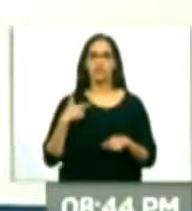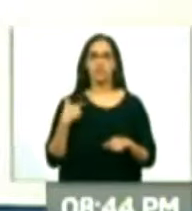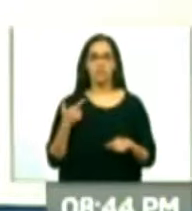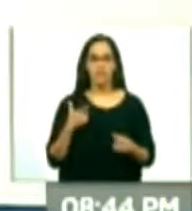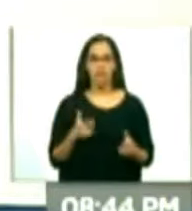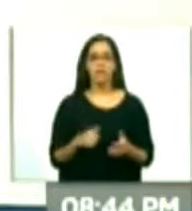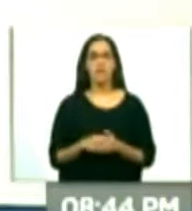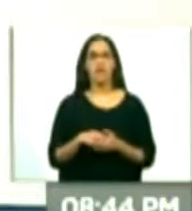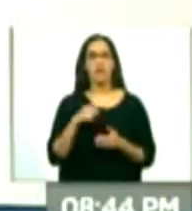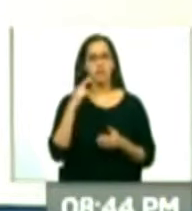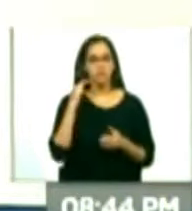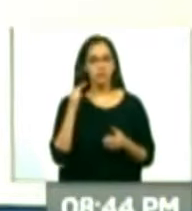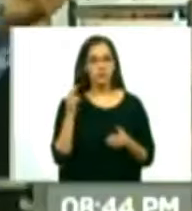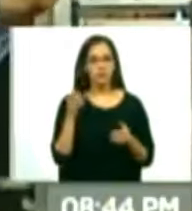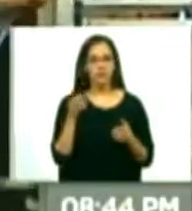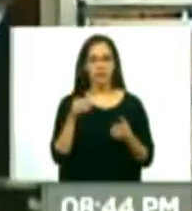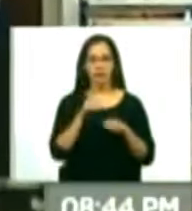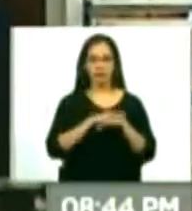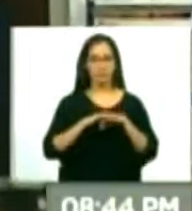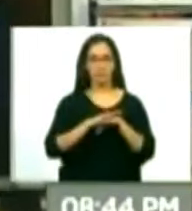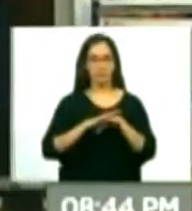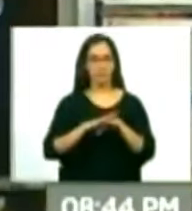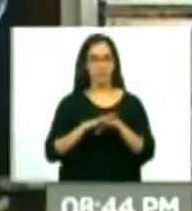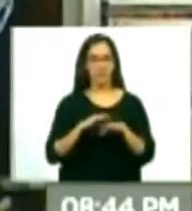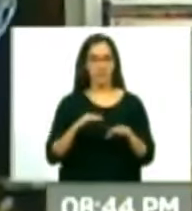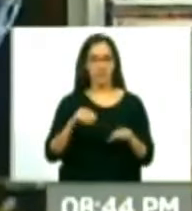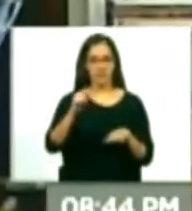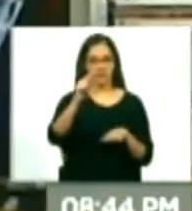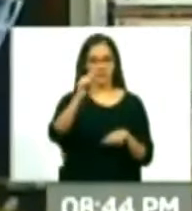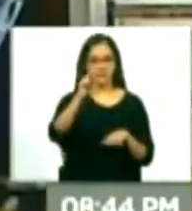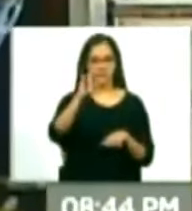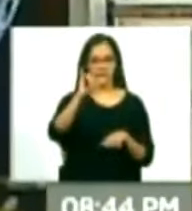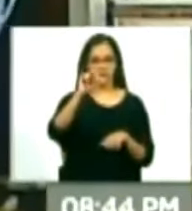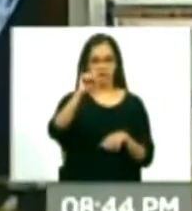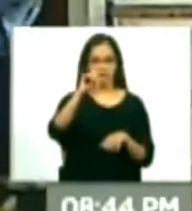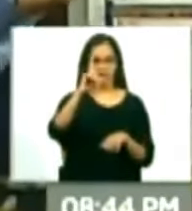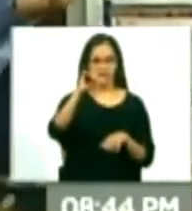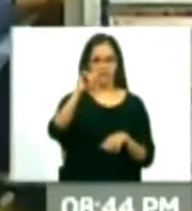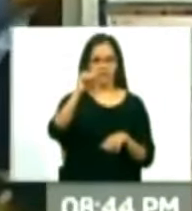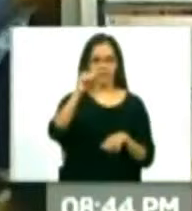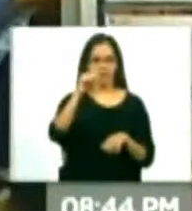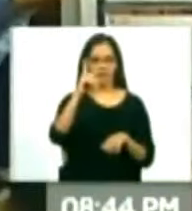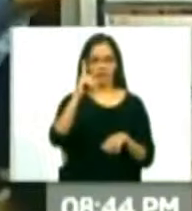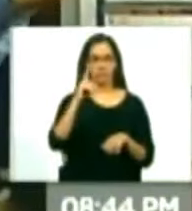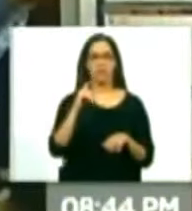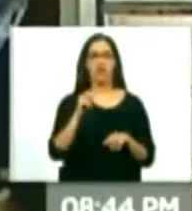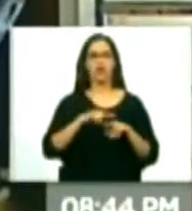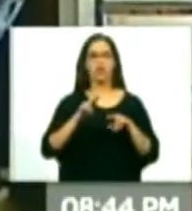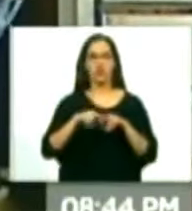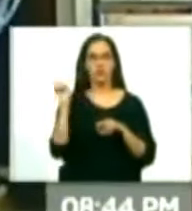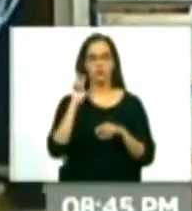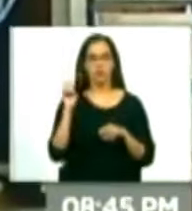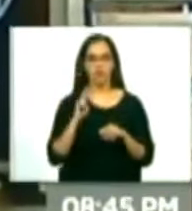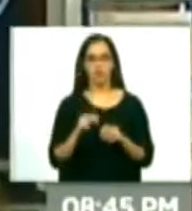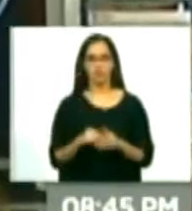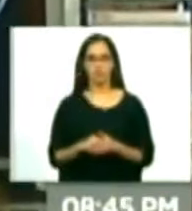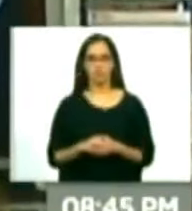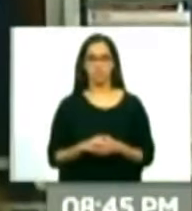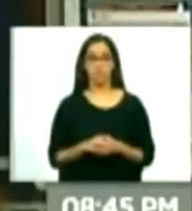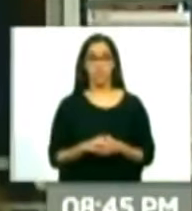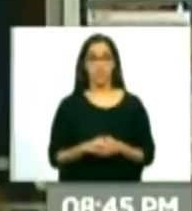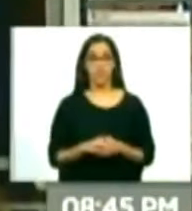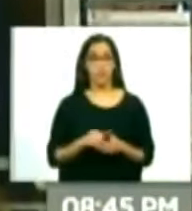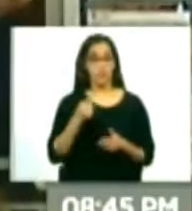niños venezolanos. Ahí salió, fíjense que esos niños los echaron de Trinidad. Y el que salió